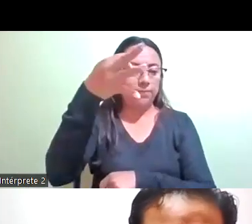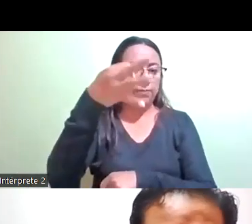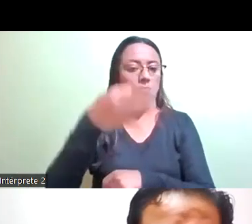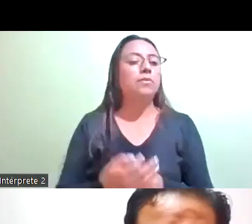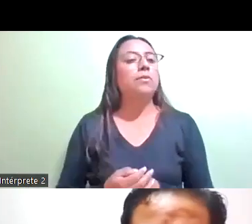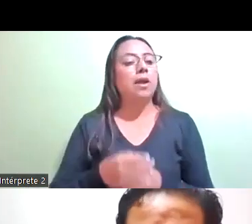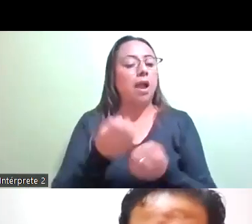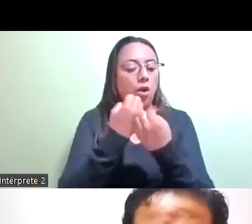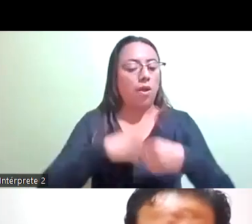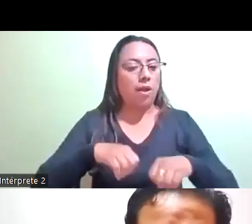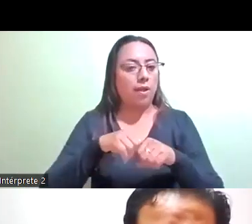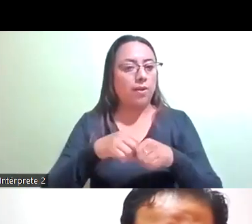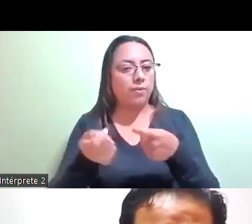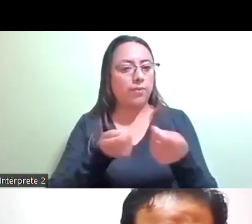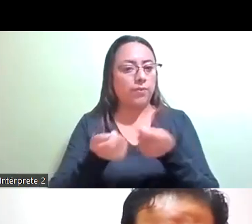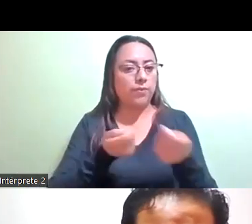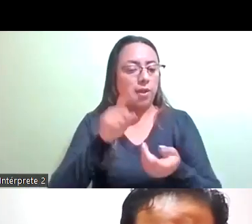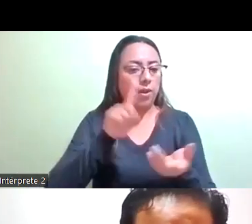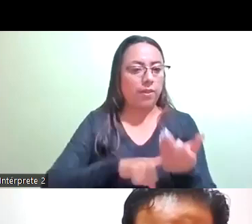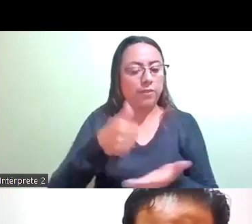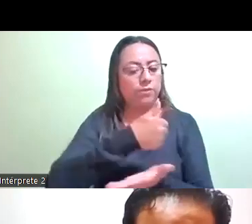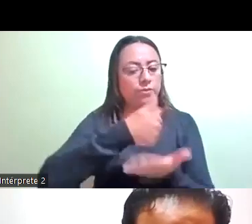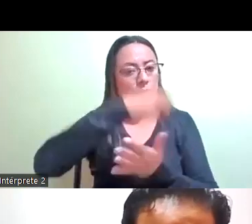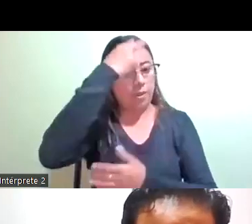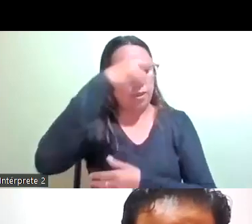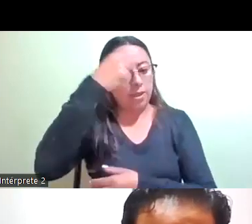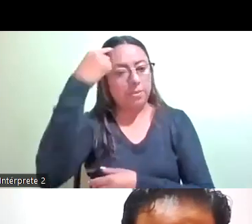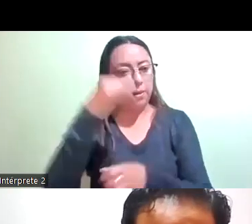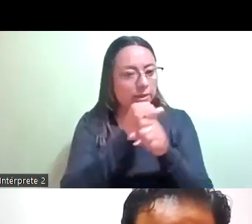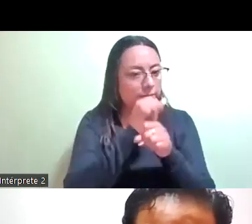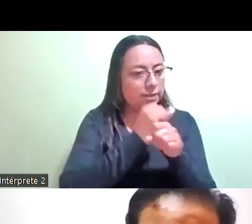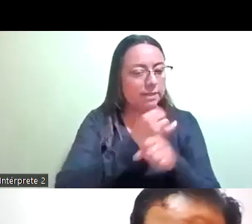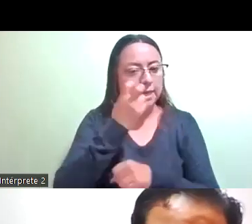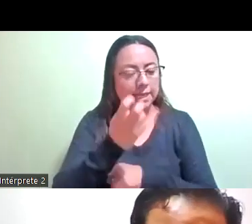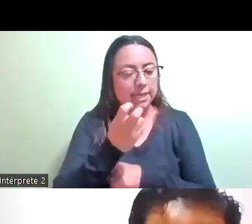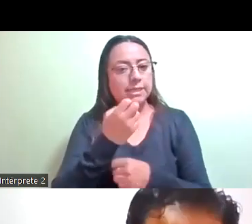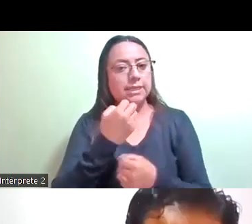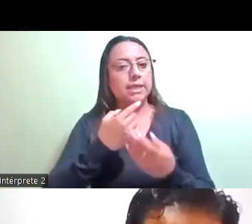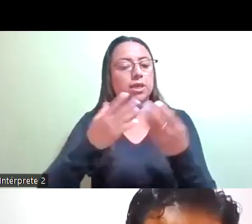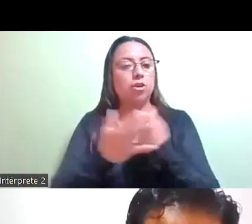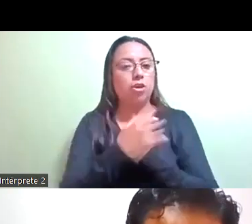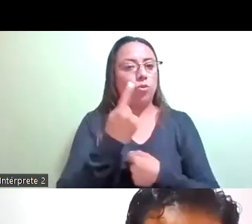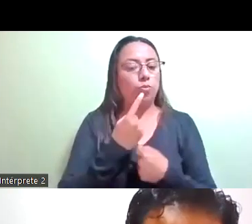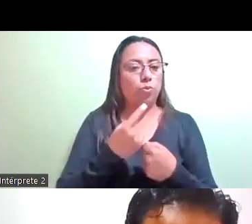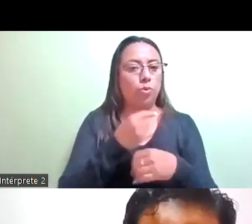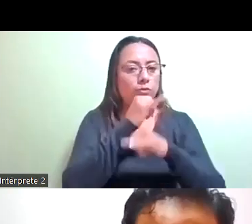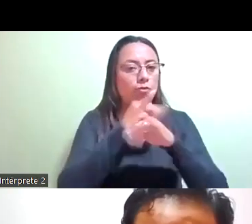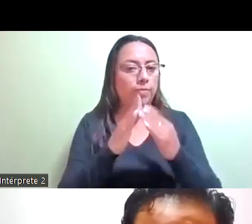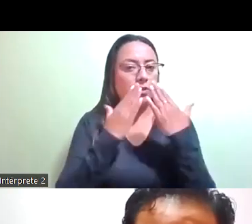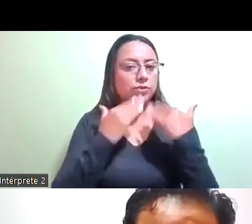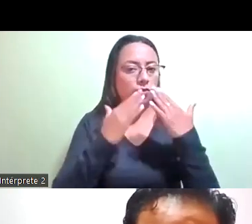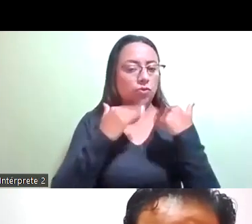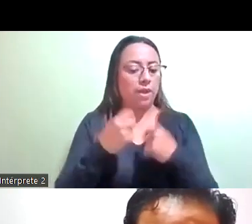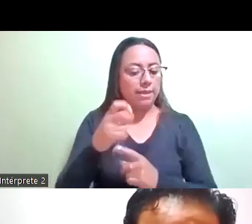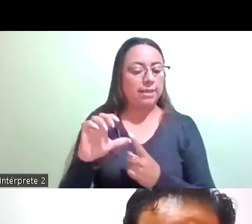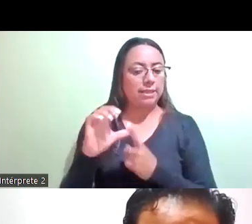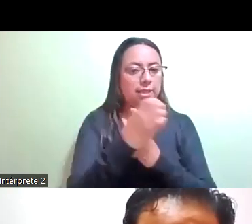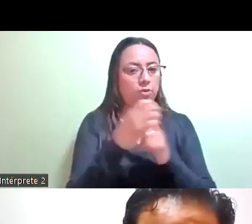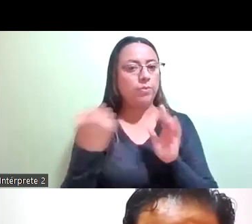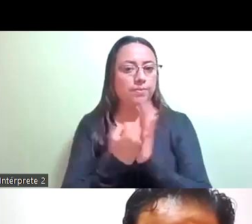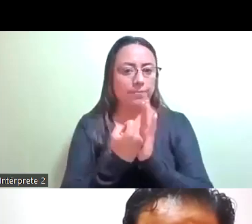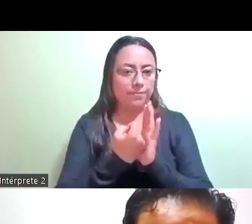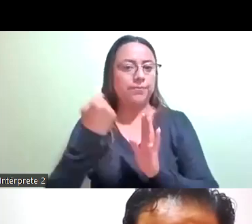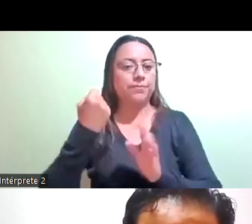Ciudad de México para que realice la investigación correspondiente relacionada a la declaratoria de inexistencia aprobada por este comité y en caso de que así se